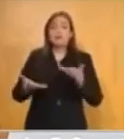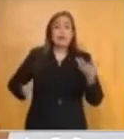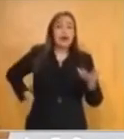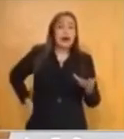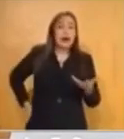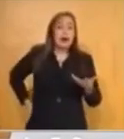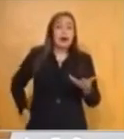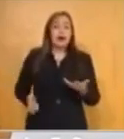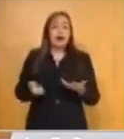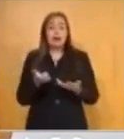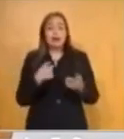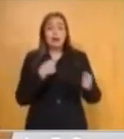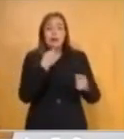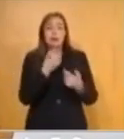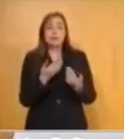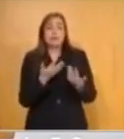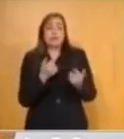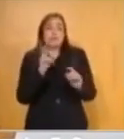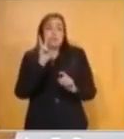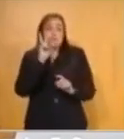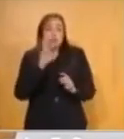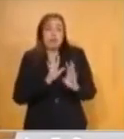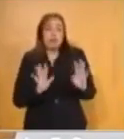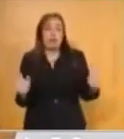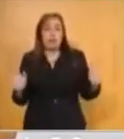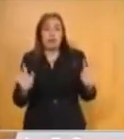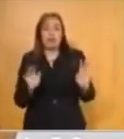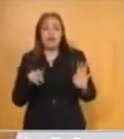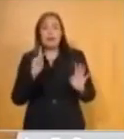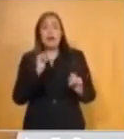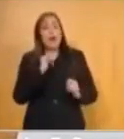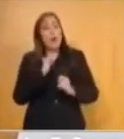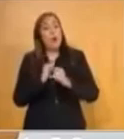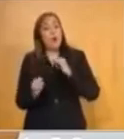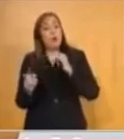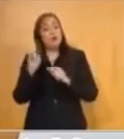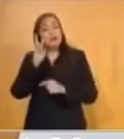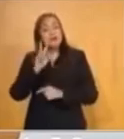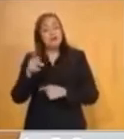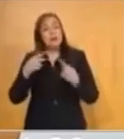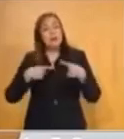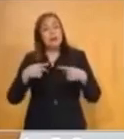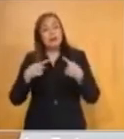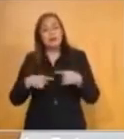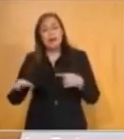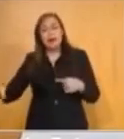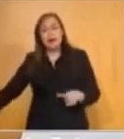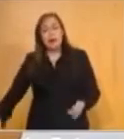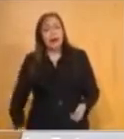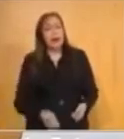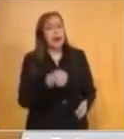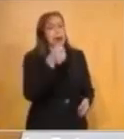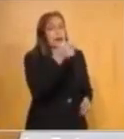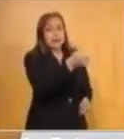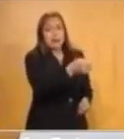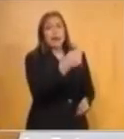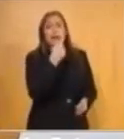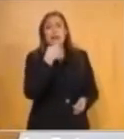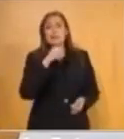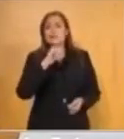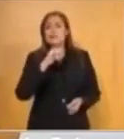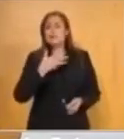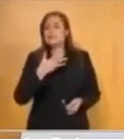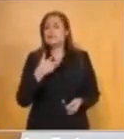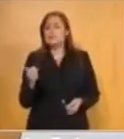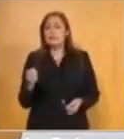persona que responde que no la vio, pero en la última escena podemos ver que hay una persona que la devuelve, que le dice, sí, aquí tienes, cuando él